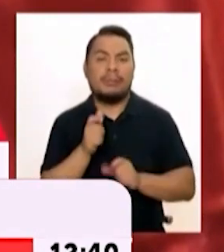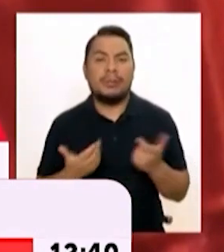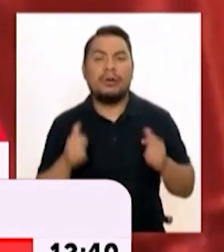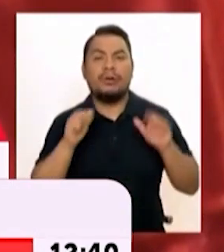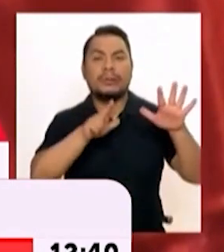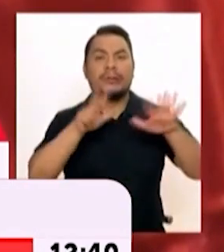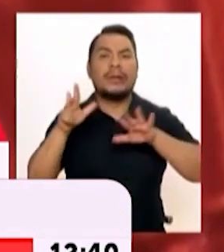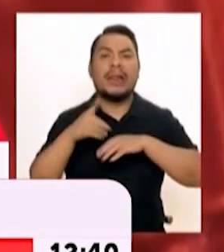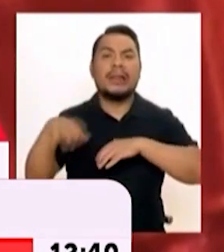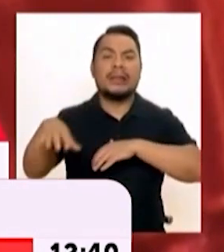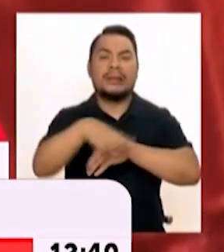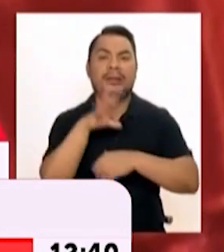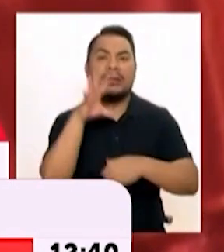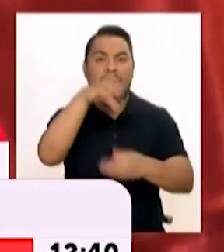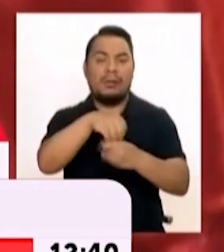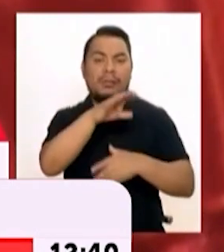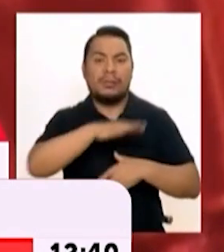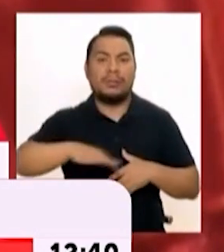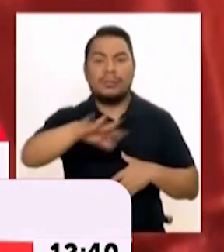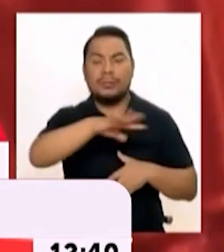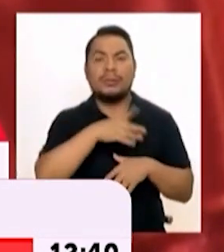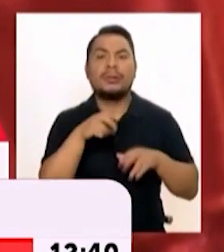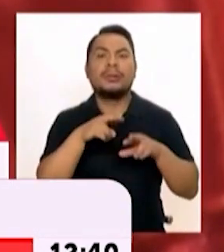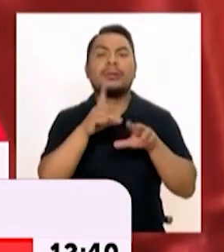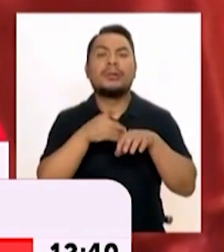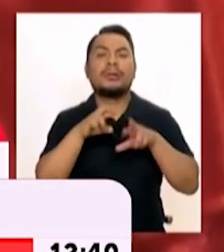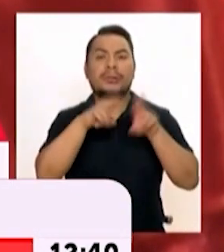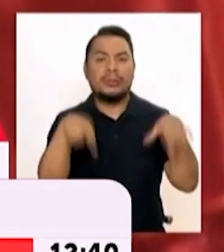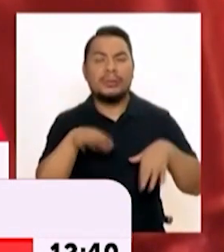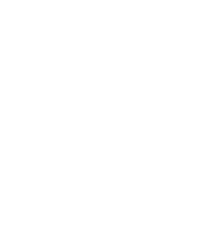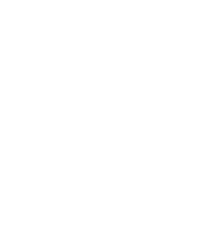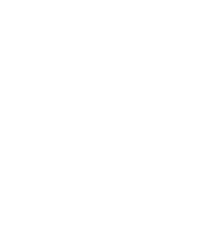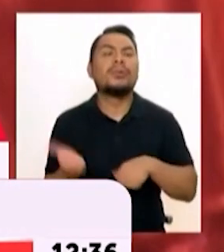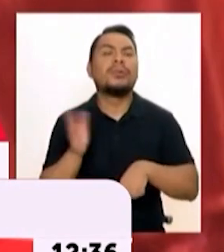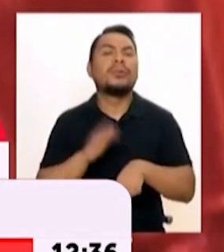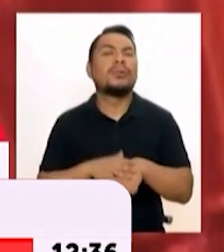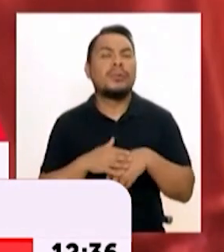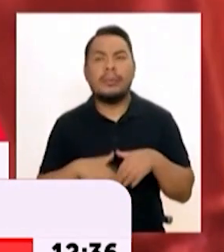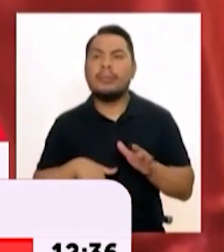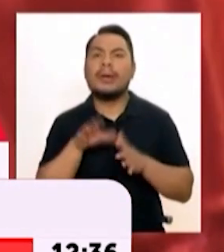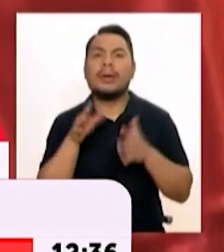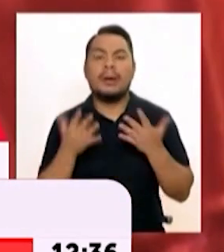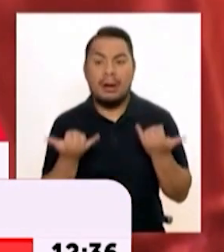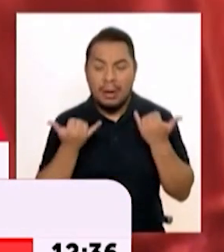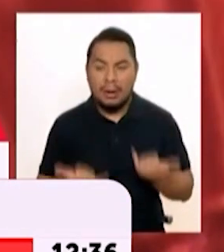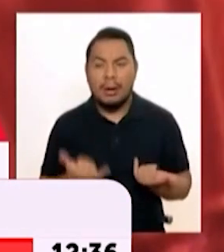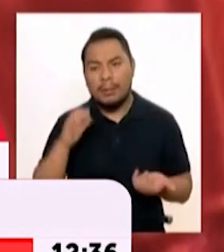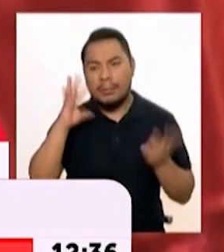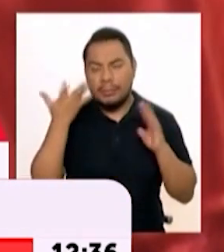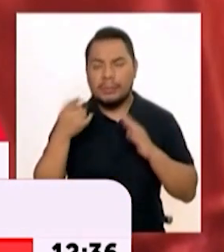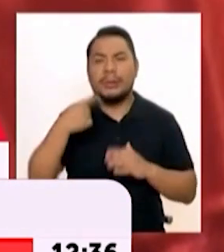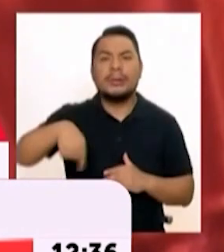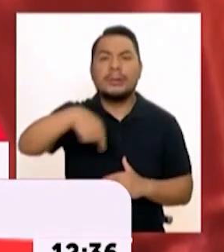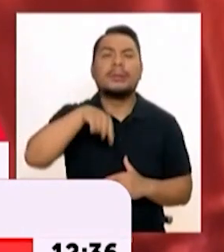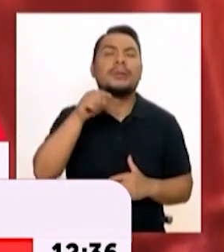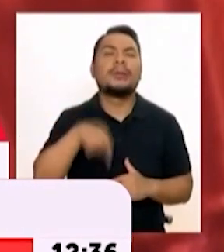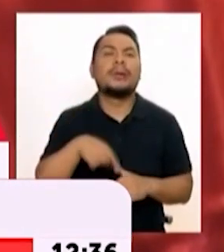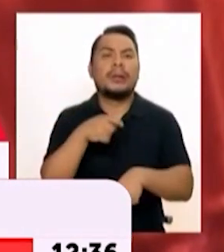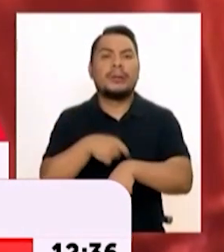Este programa va a buscar beneficiar a más de 500.000 habitantes de 83 distritos pertenecientes a